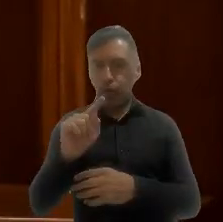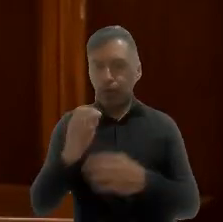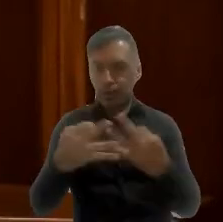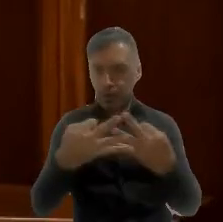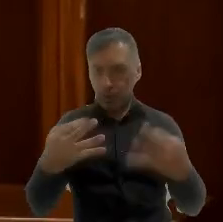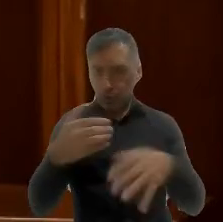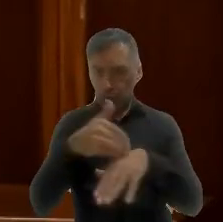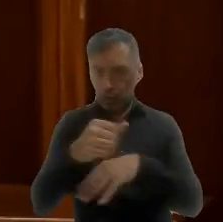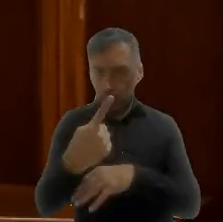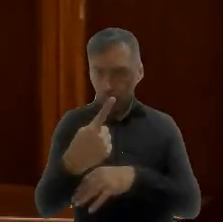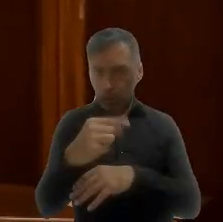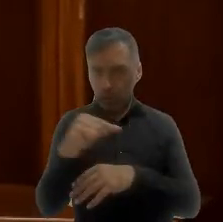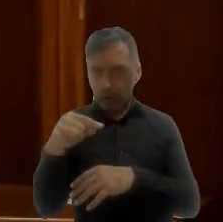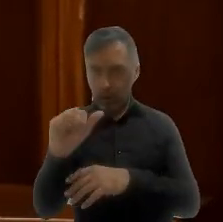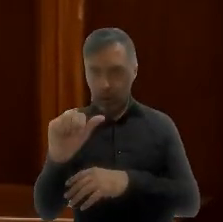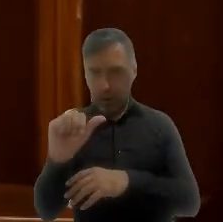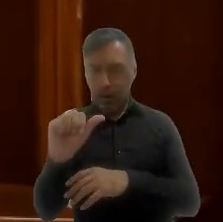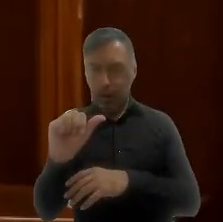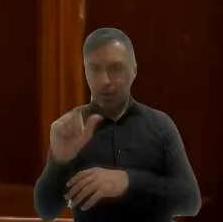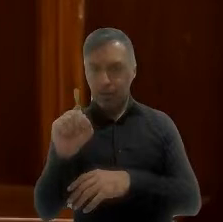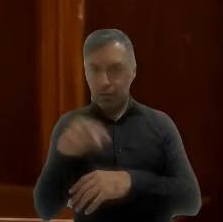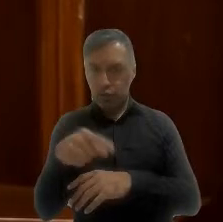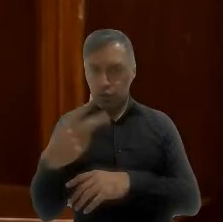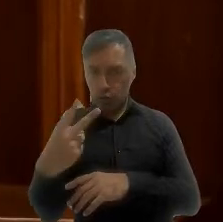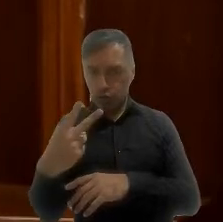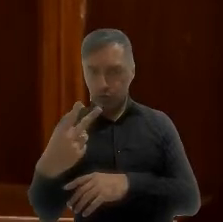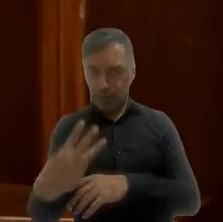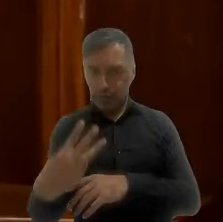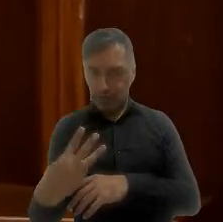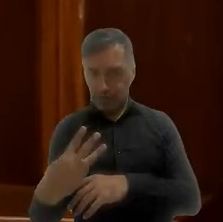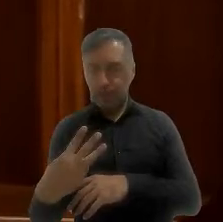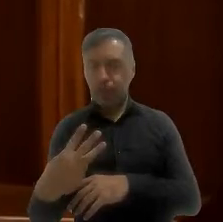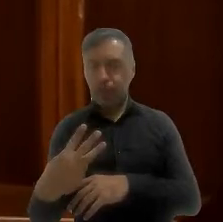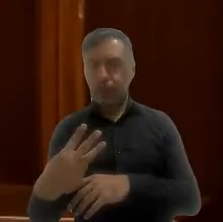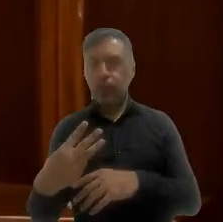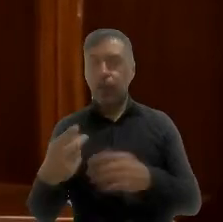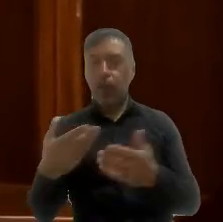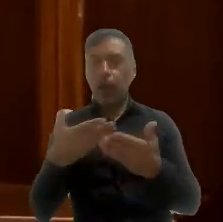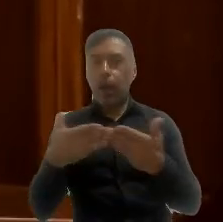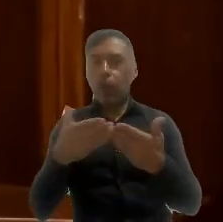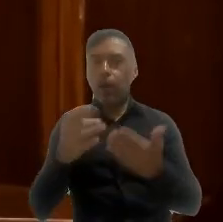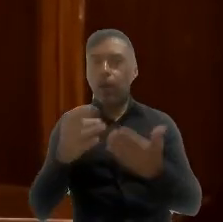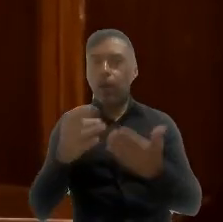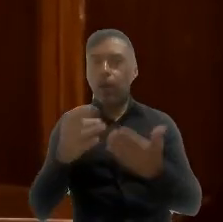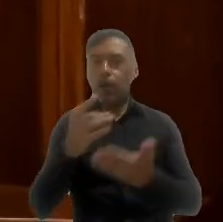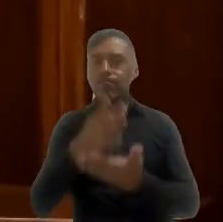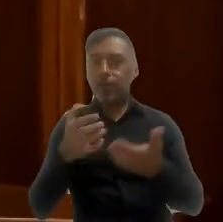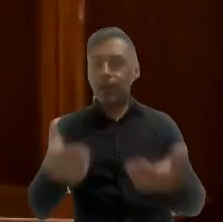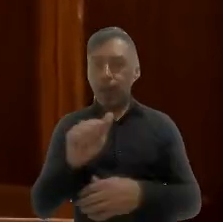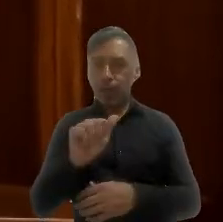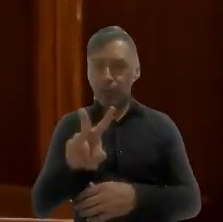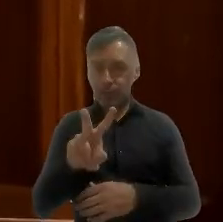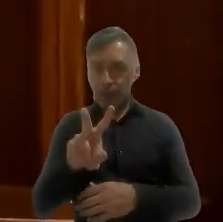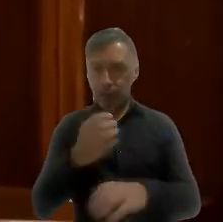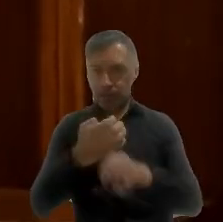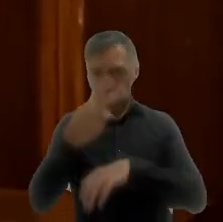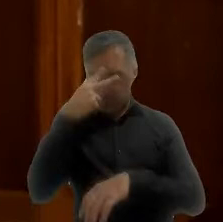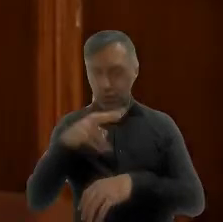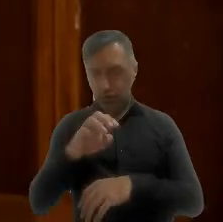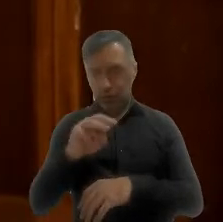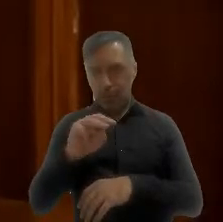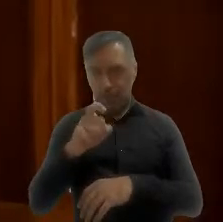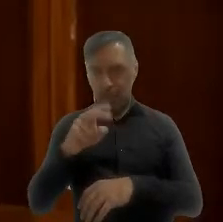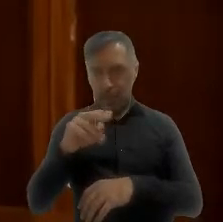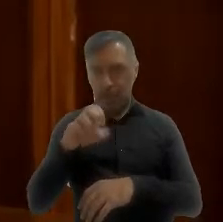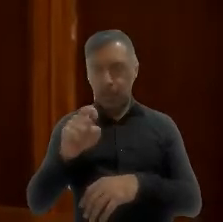1-A, fracción 2 y fracción 3, ubicados actualmente en calle Avenida Mexiquense, sin número,